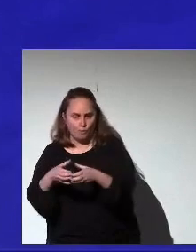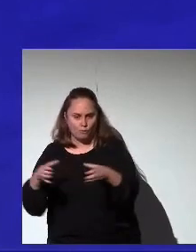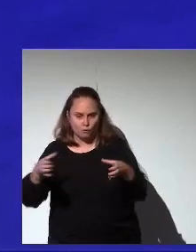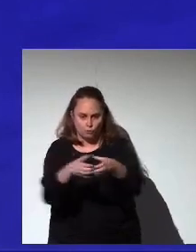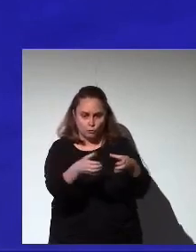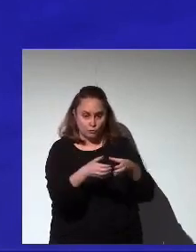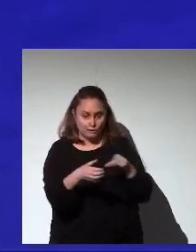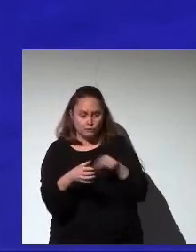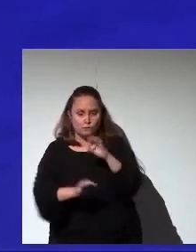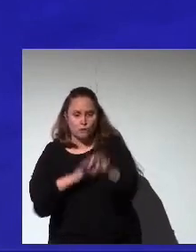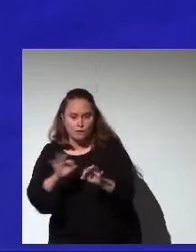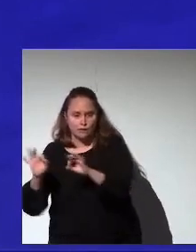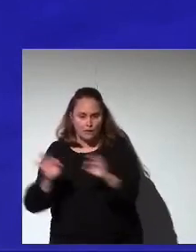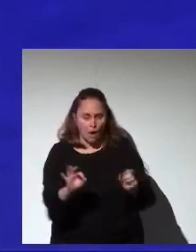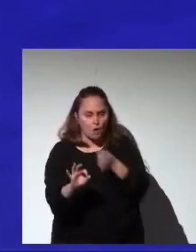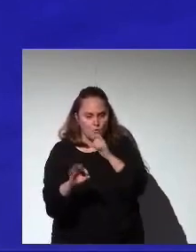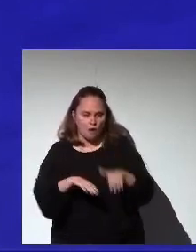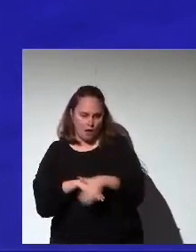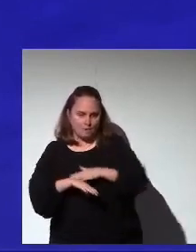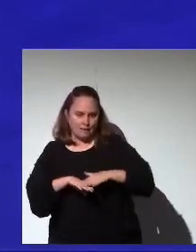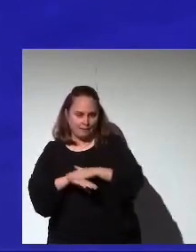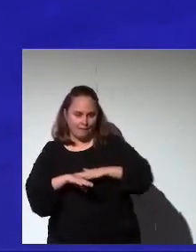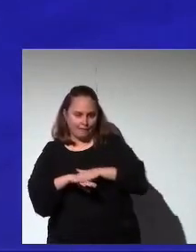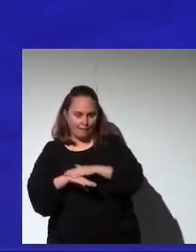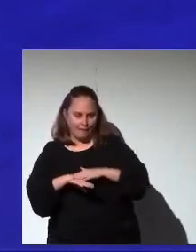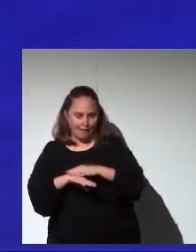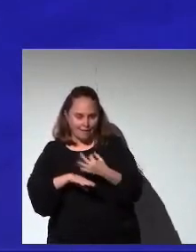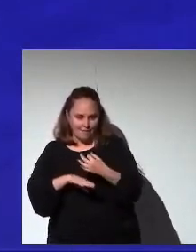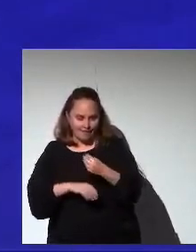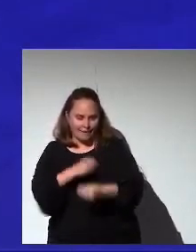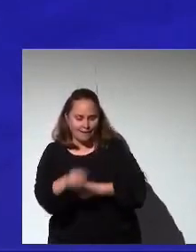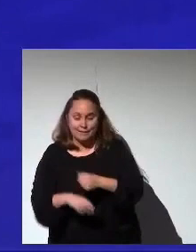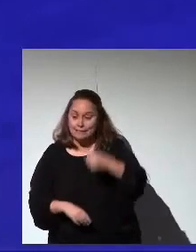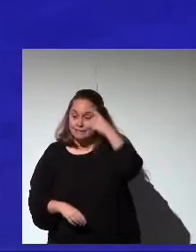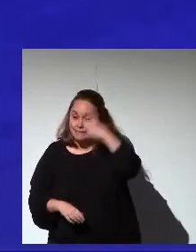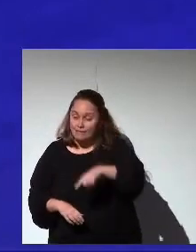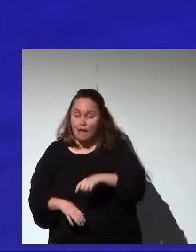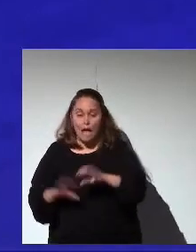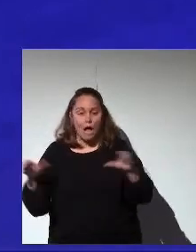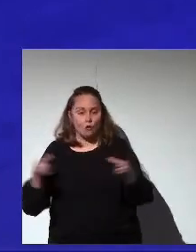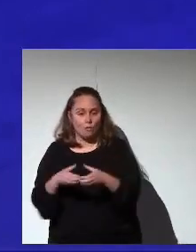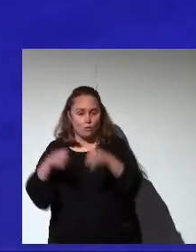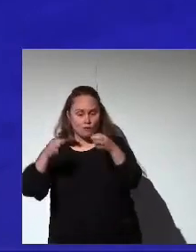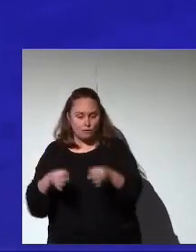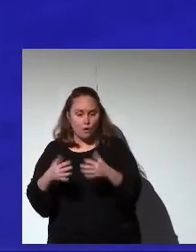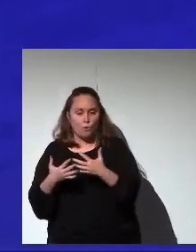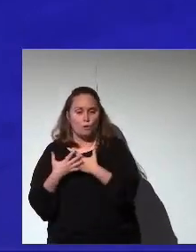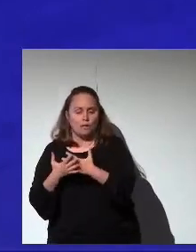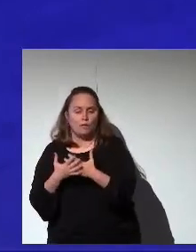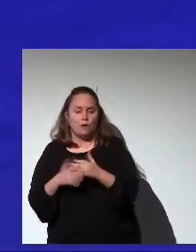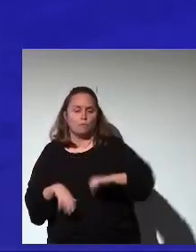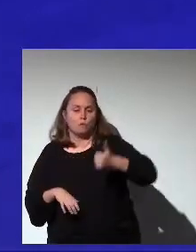actuación administrativa. O sea, como sabéis, son aprobadas las agrupaciones por los plenos de